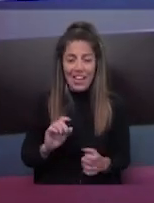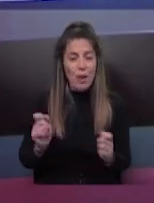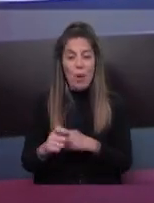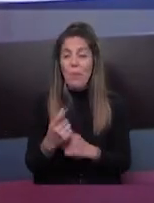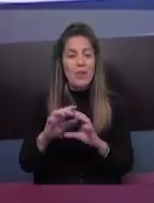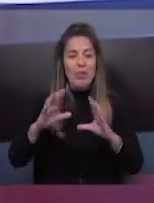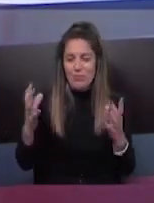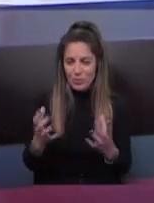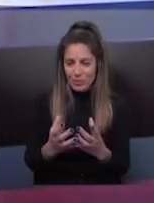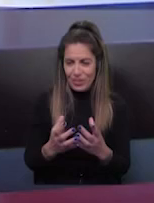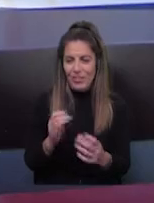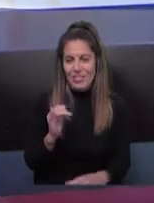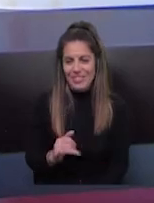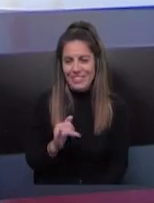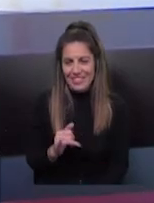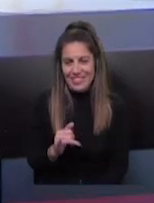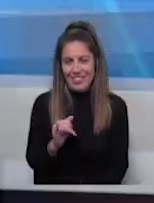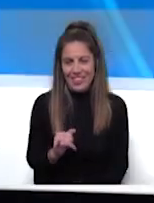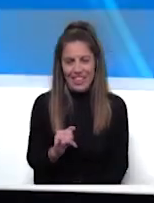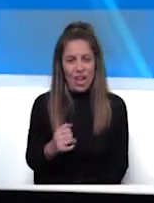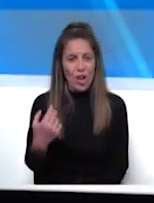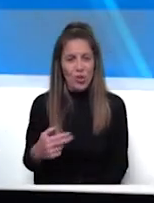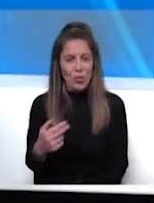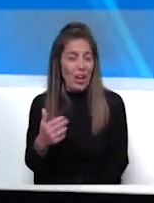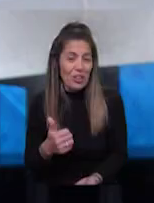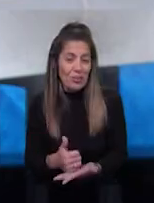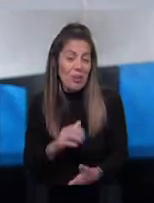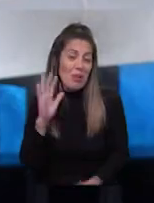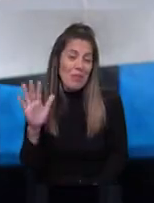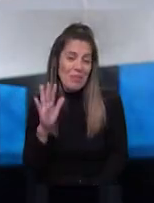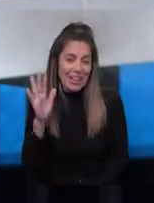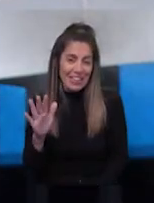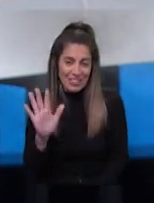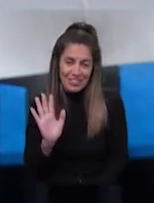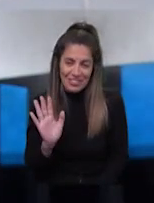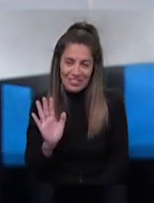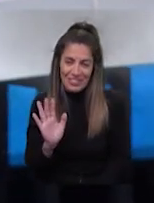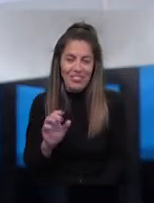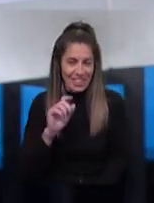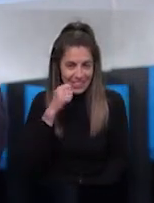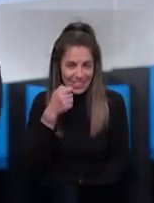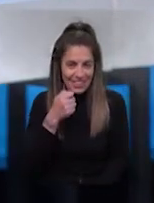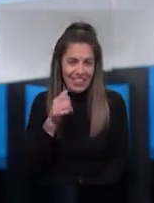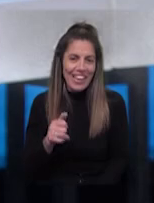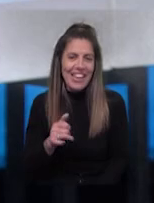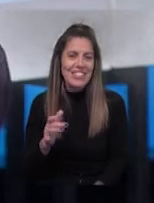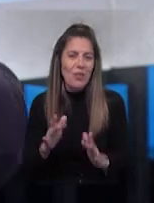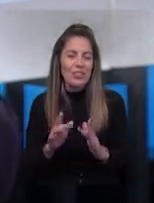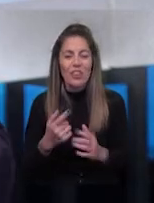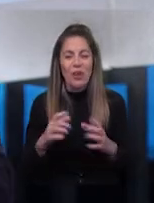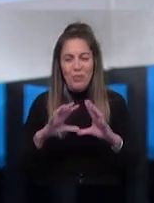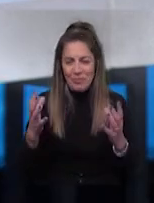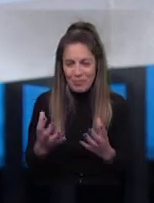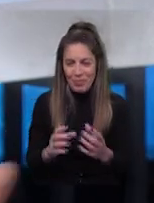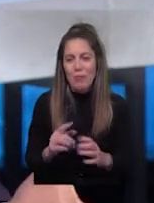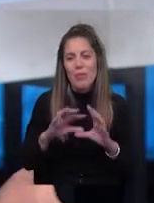mundo. Está bien. Nunca estuve, pero debe ser algo así. Bueno, es lindo eso, que haya un contacto con el primer mundo.